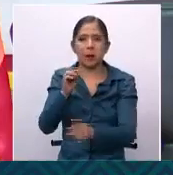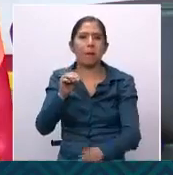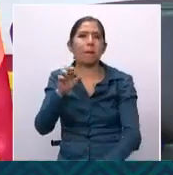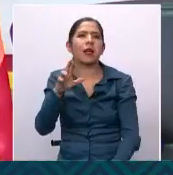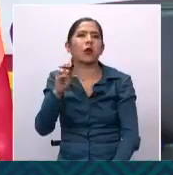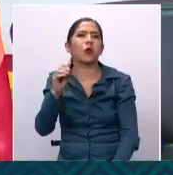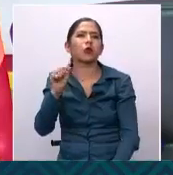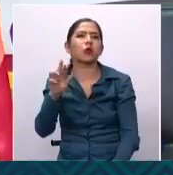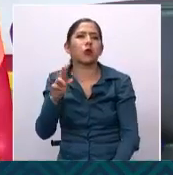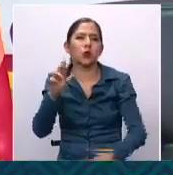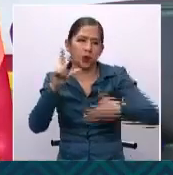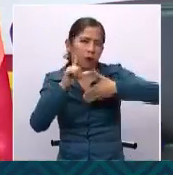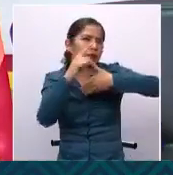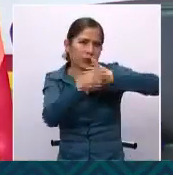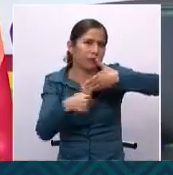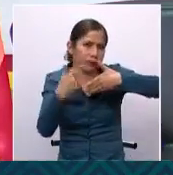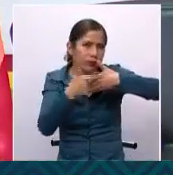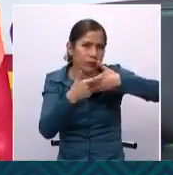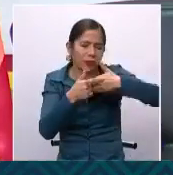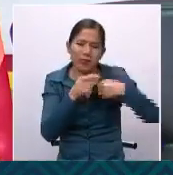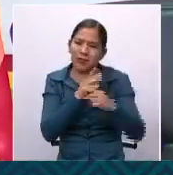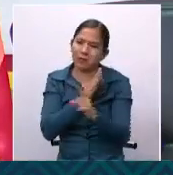Entonces, se vuelve uno de